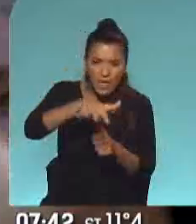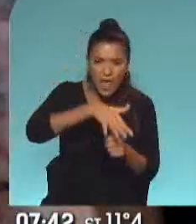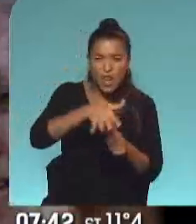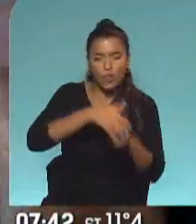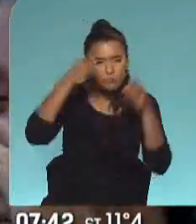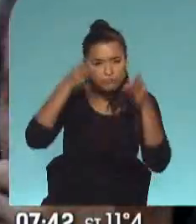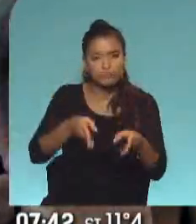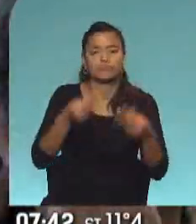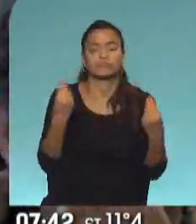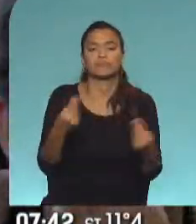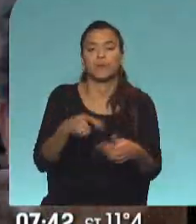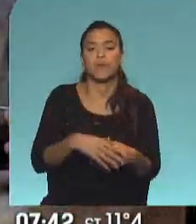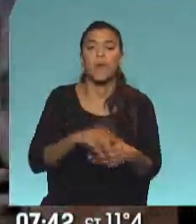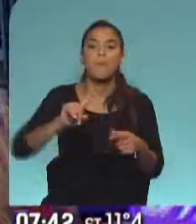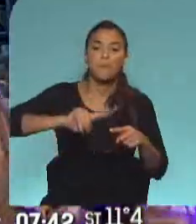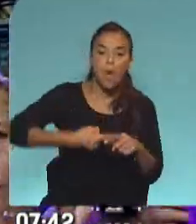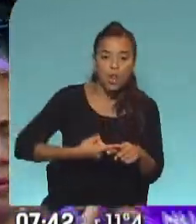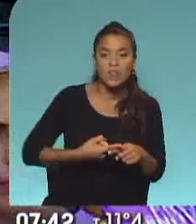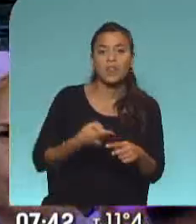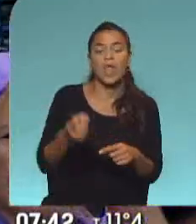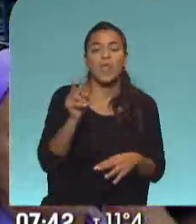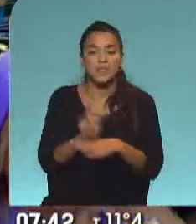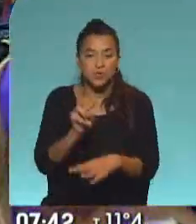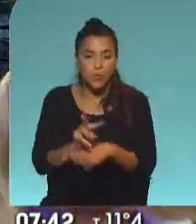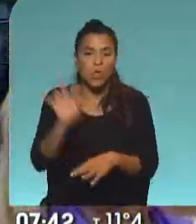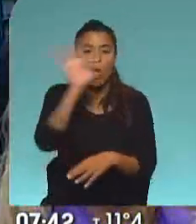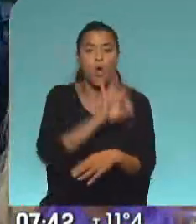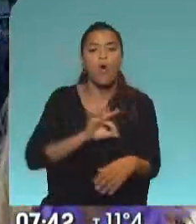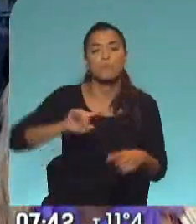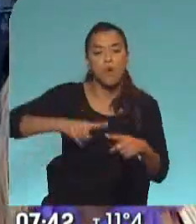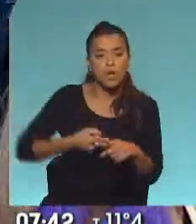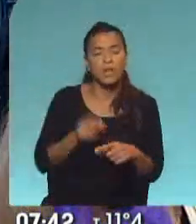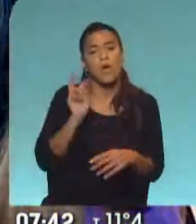implementen políticas de seguridad o políticas que protejan a esas mujeres.